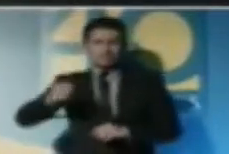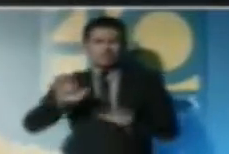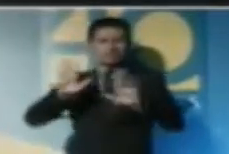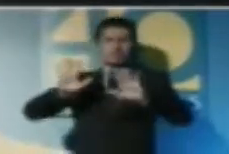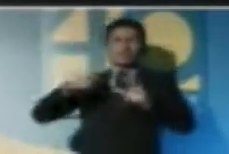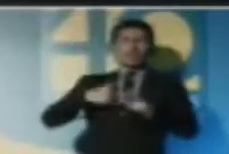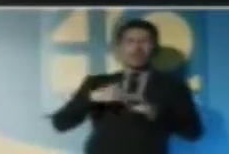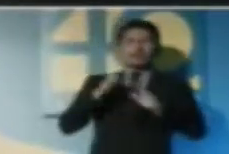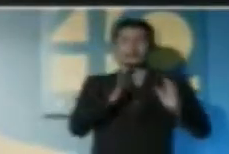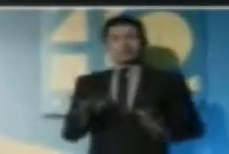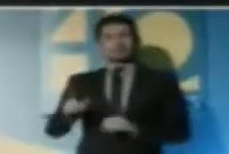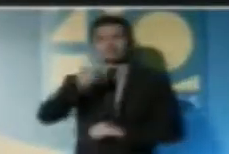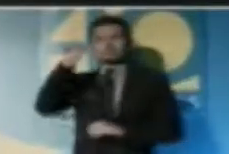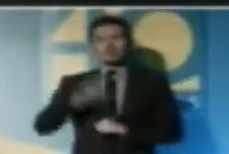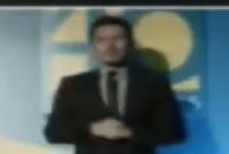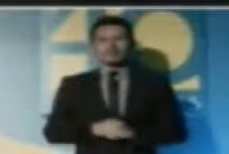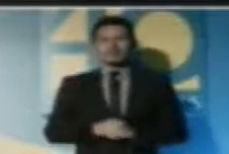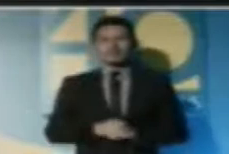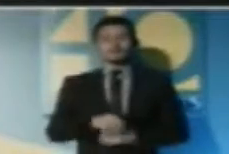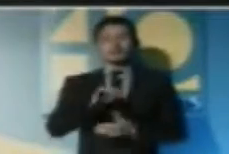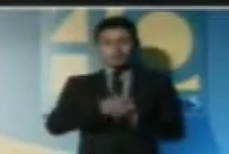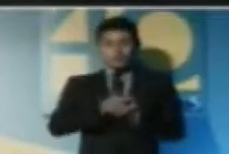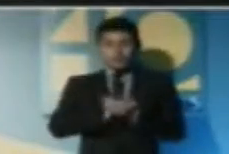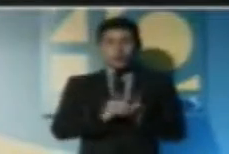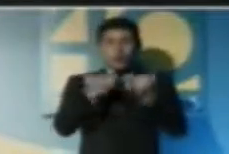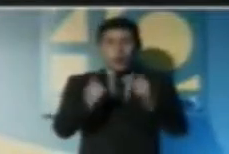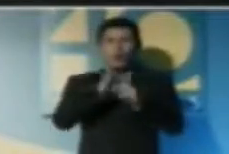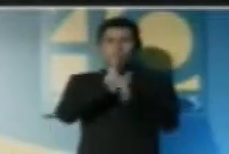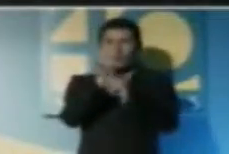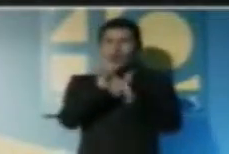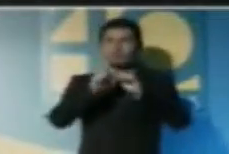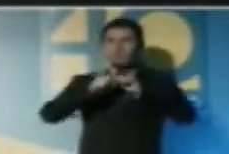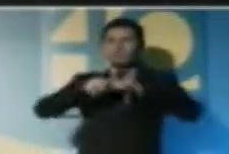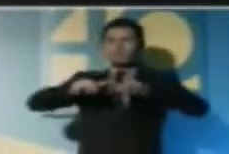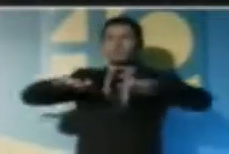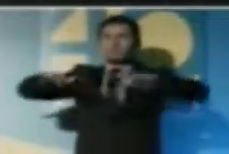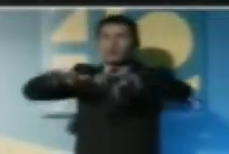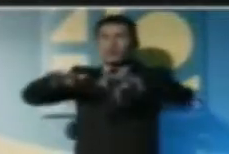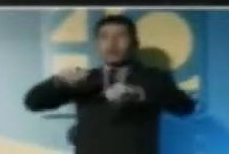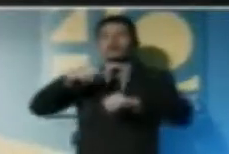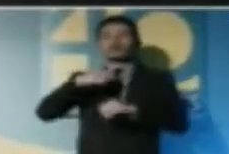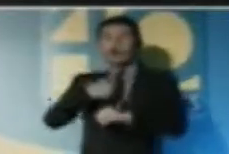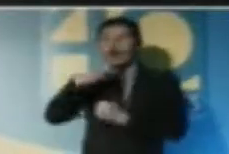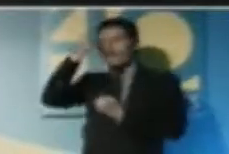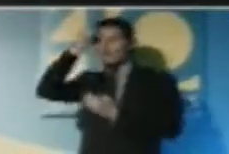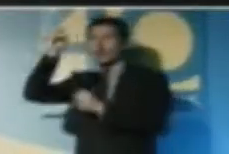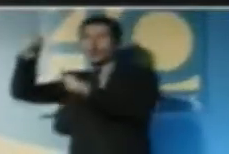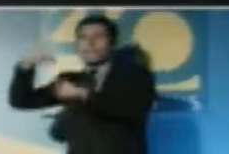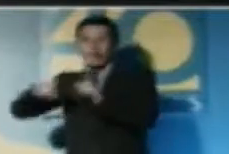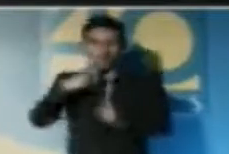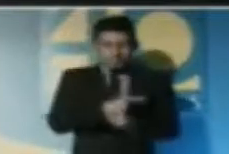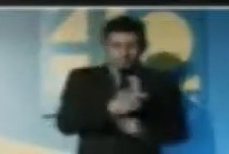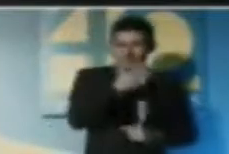trabajar colectivamente. La cultura del avivato se extiende y el obedezco pero no cumplo.